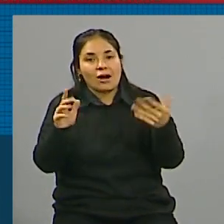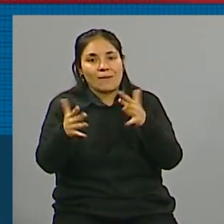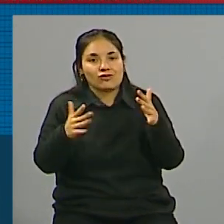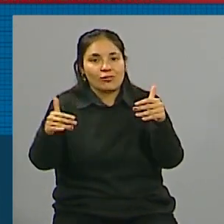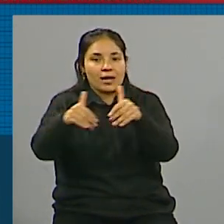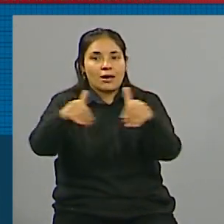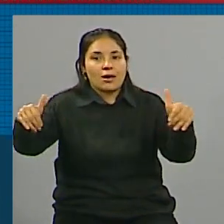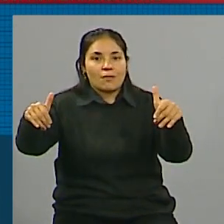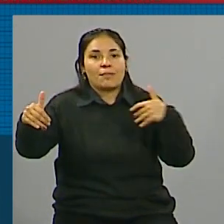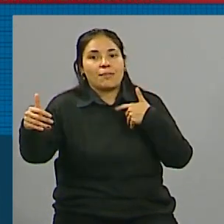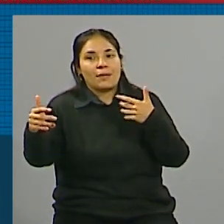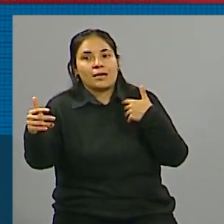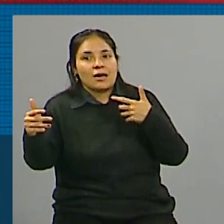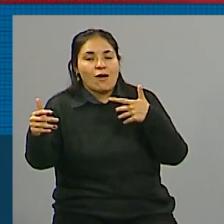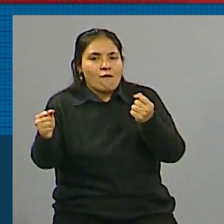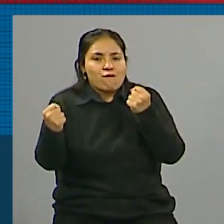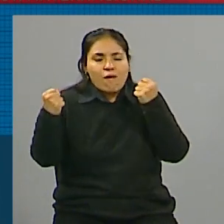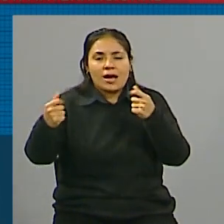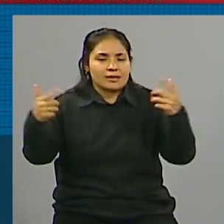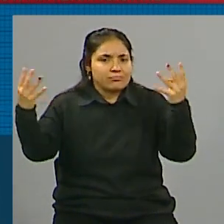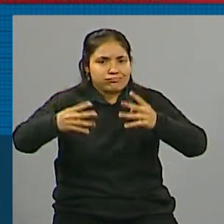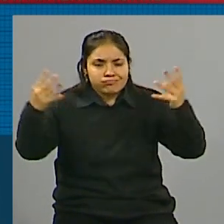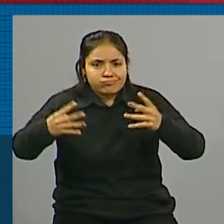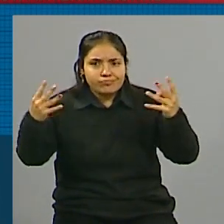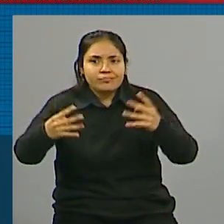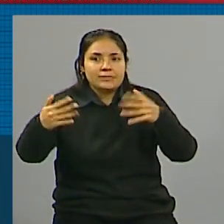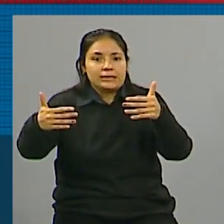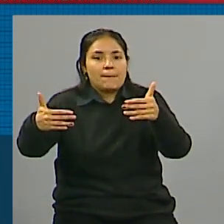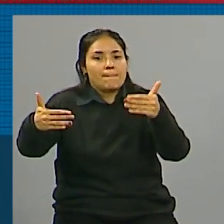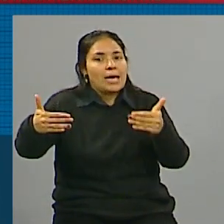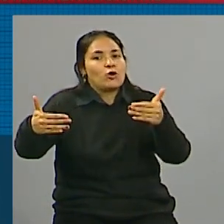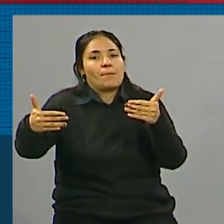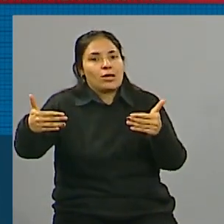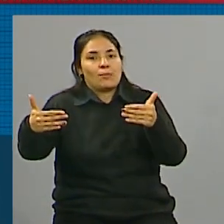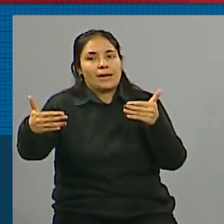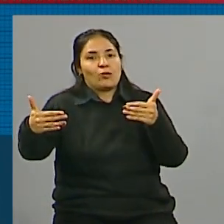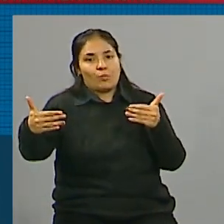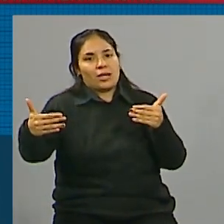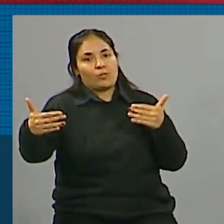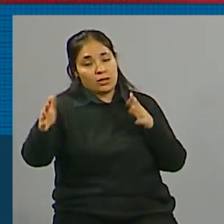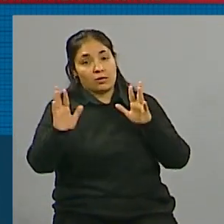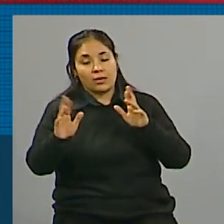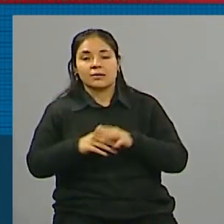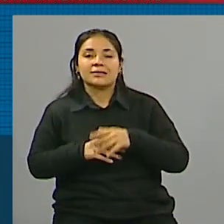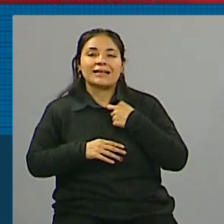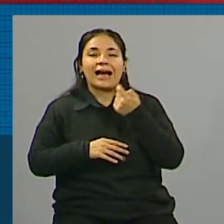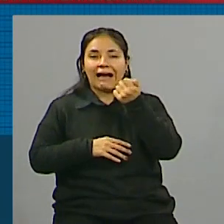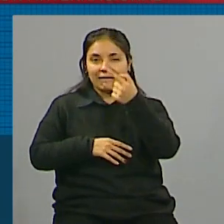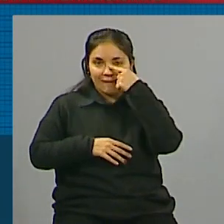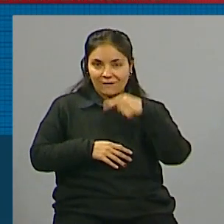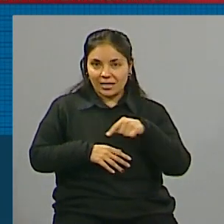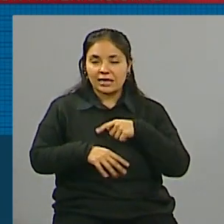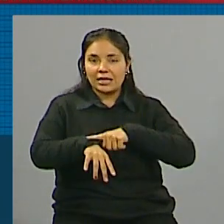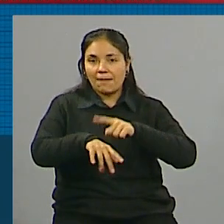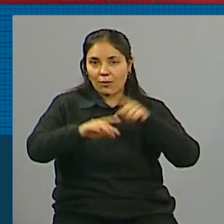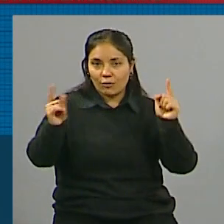ir reduciendo los matices de intensidad que este conflicto está teniendo. Esta pregunta ya sobre el final, porque estamos ya cortos de tiempo, tendremos